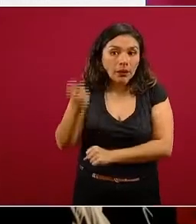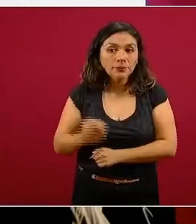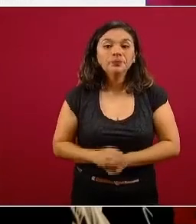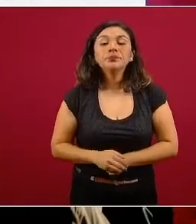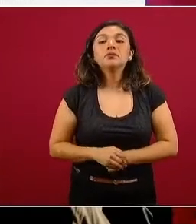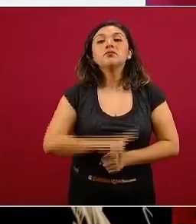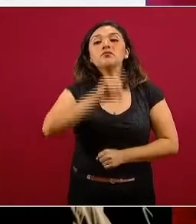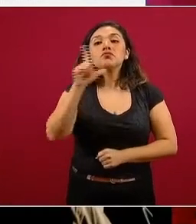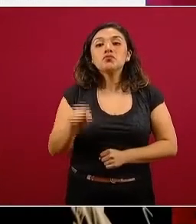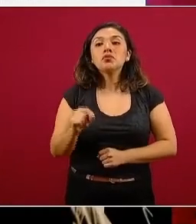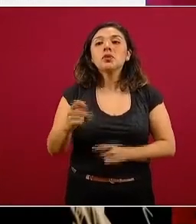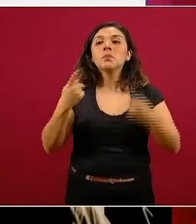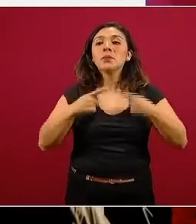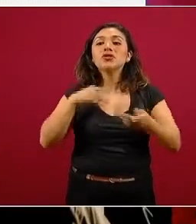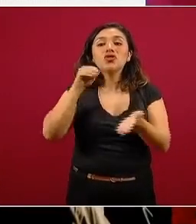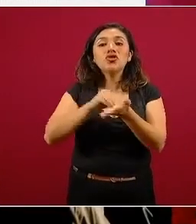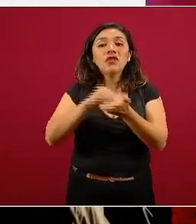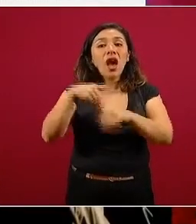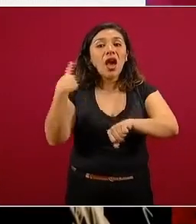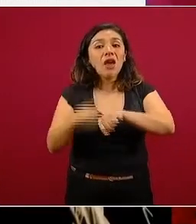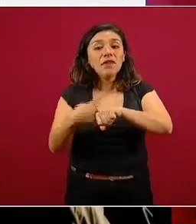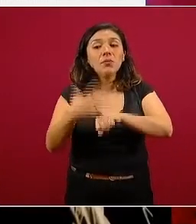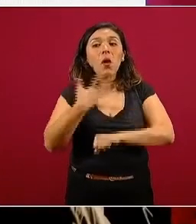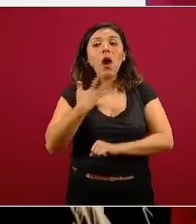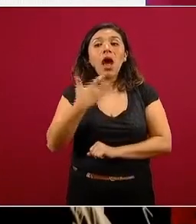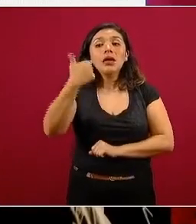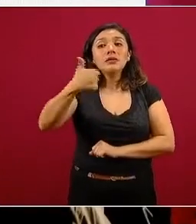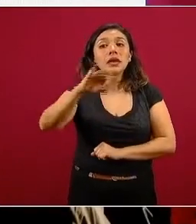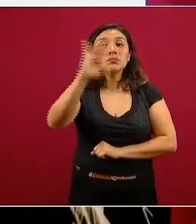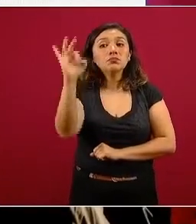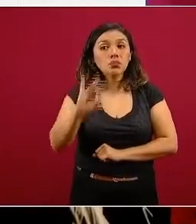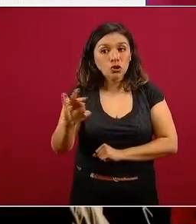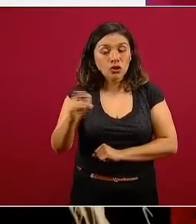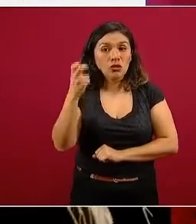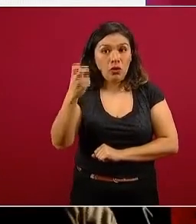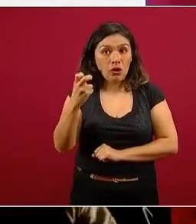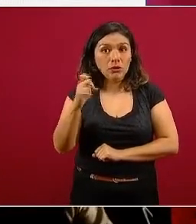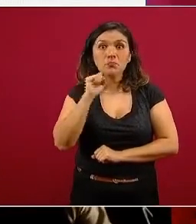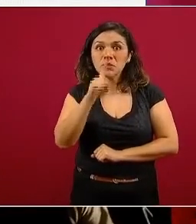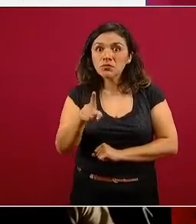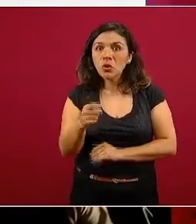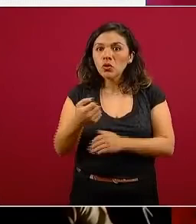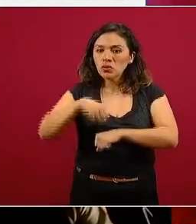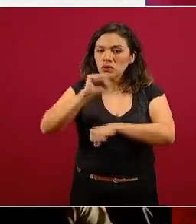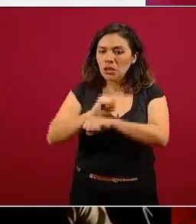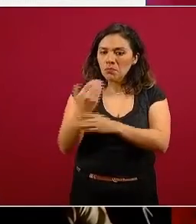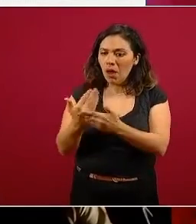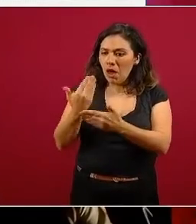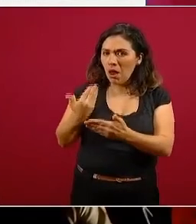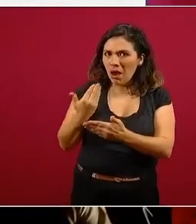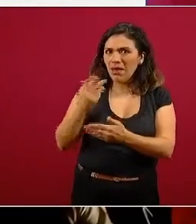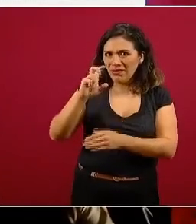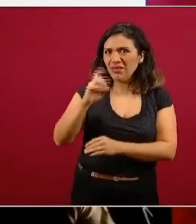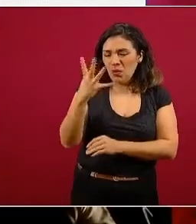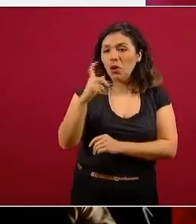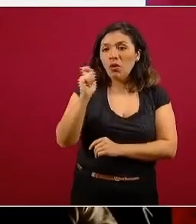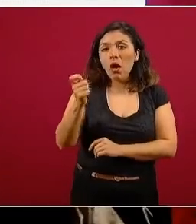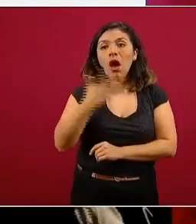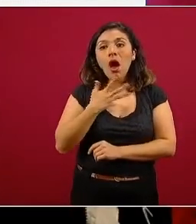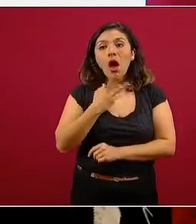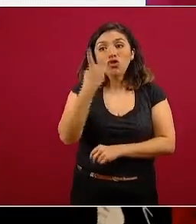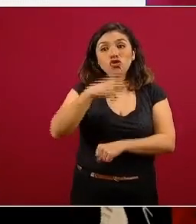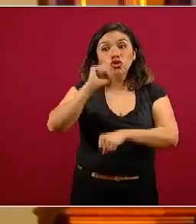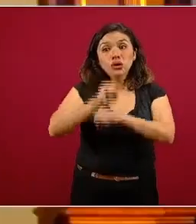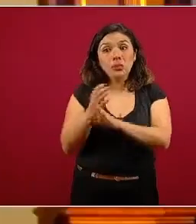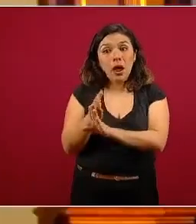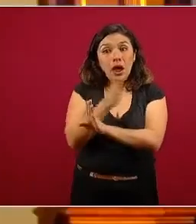Abrimos también los casos activos estimados con un 6%, es un porcentaje que tuvimos durante la semana pasada. Lógicamente las 2